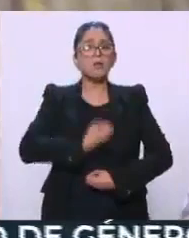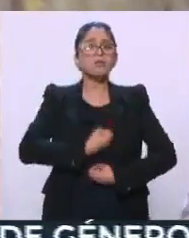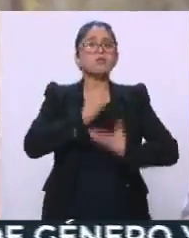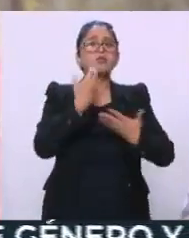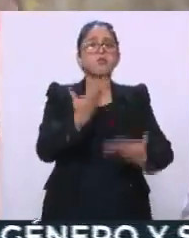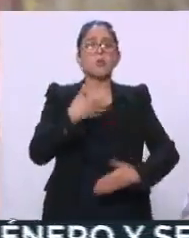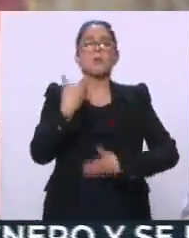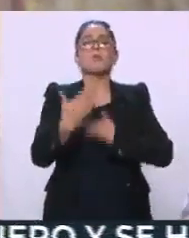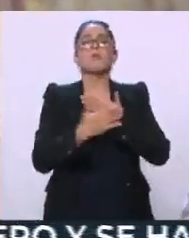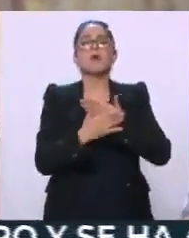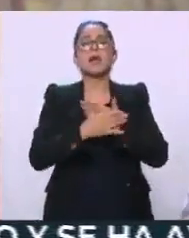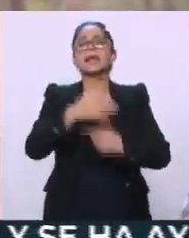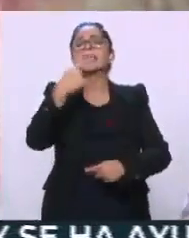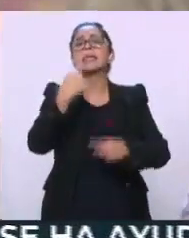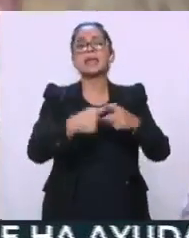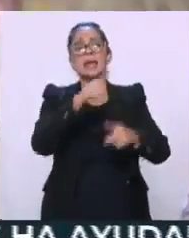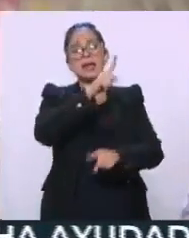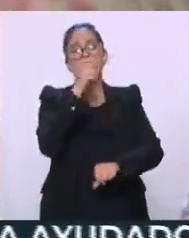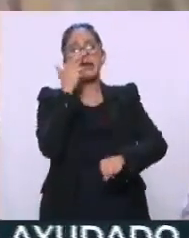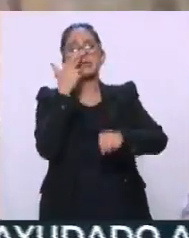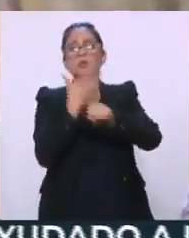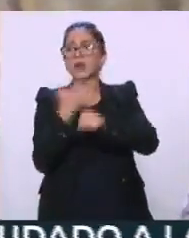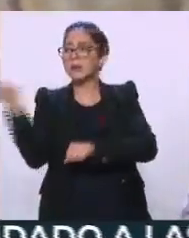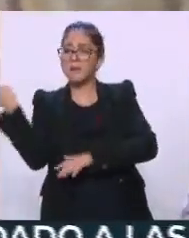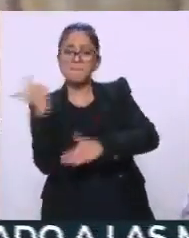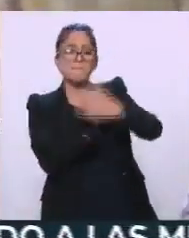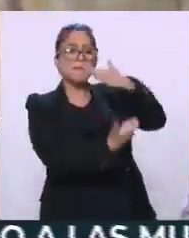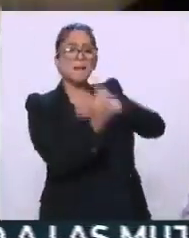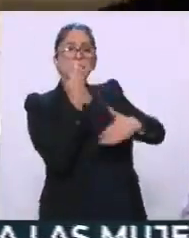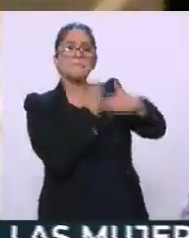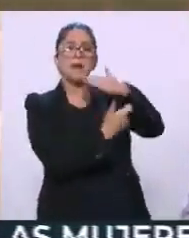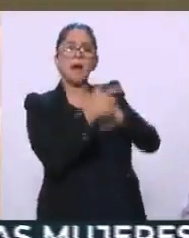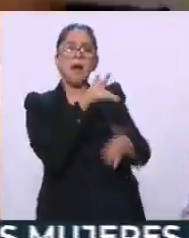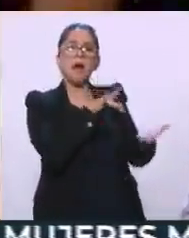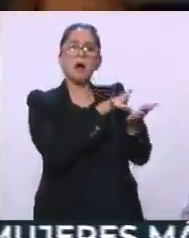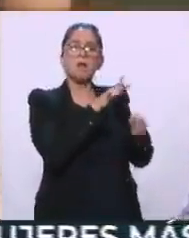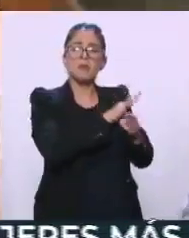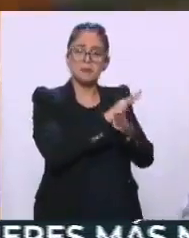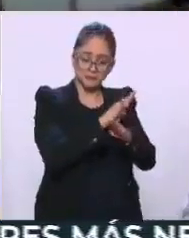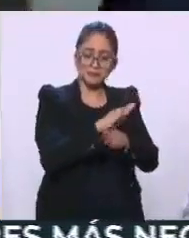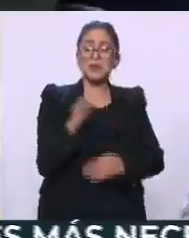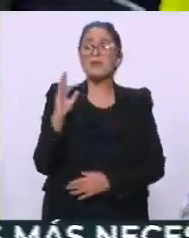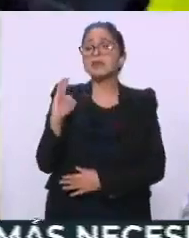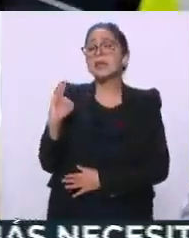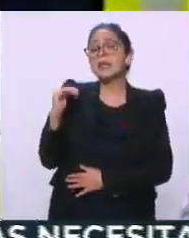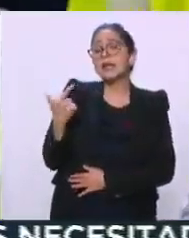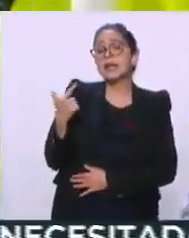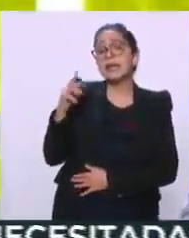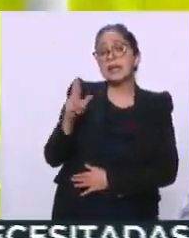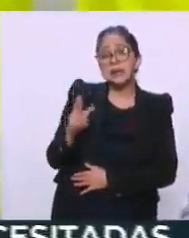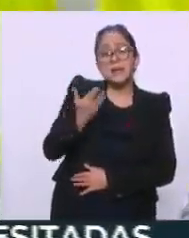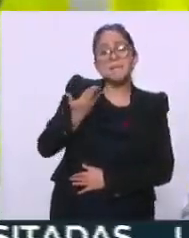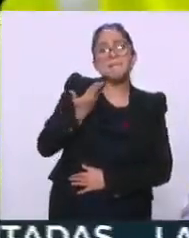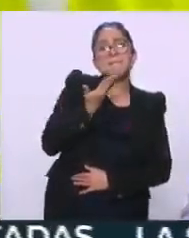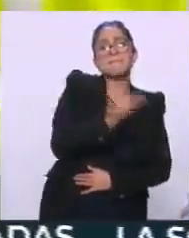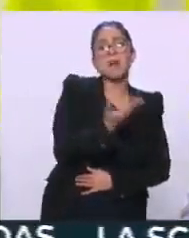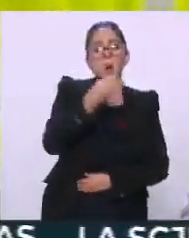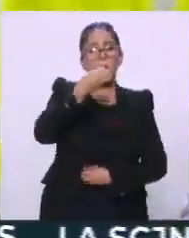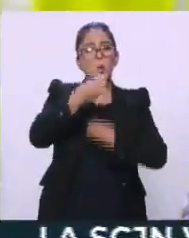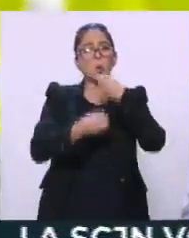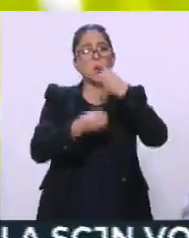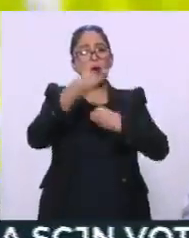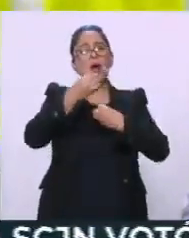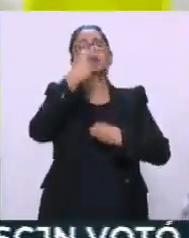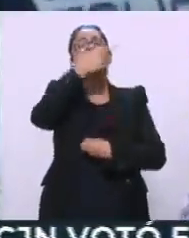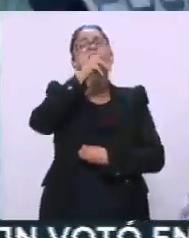y señalará a los responsables y beneficiarios de los hechos. La Fiscalía General de la República solicitó al juez cumplimentar